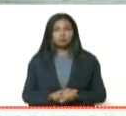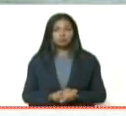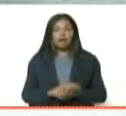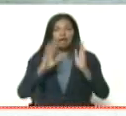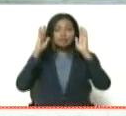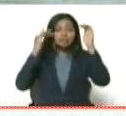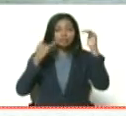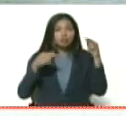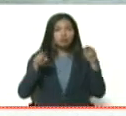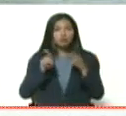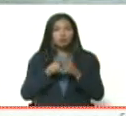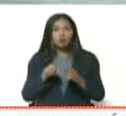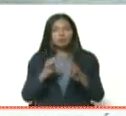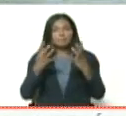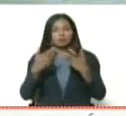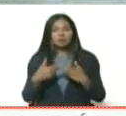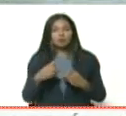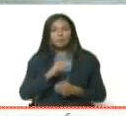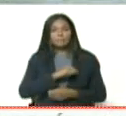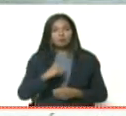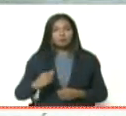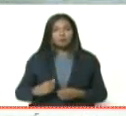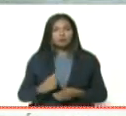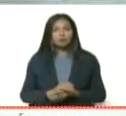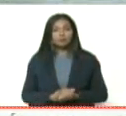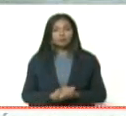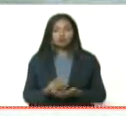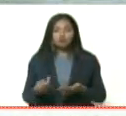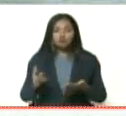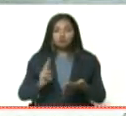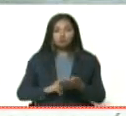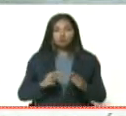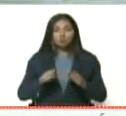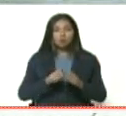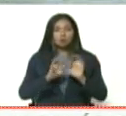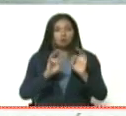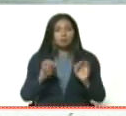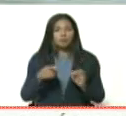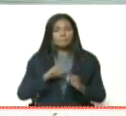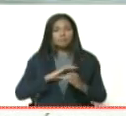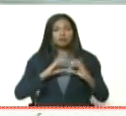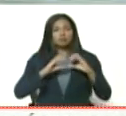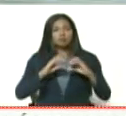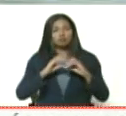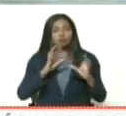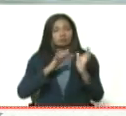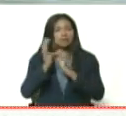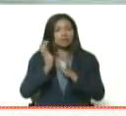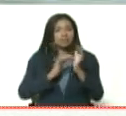Atención, empresarios privados, les ratifico desde mi corazón de cristiano